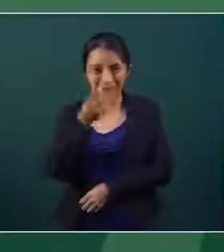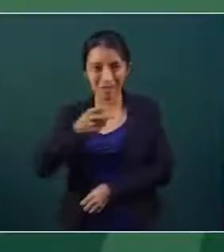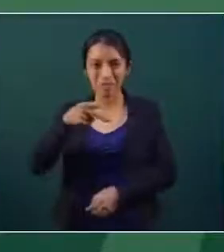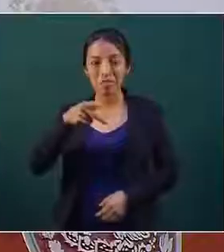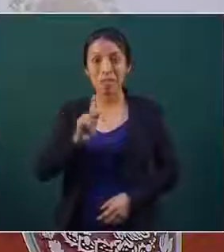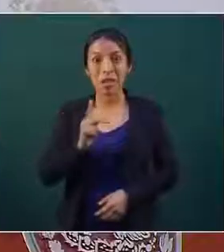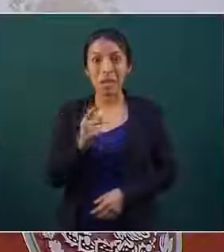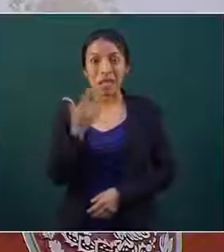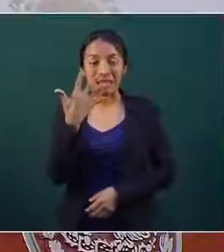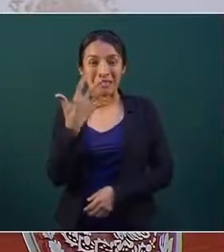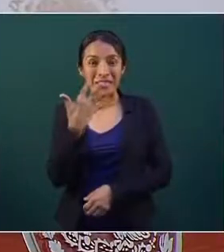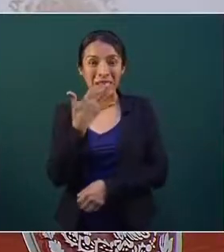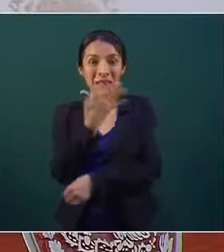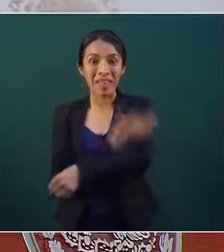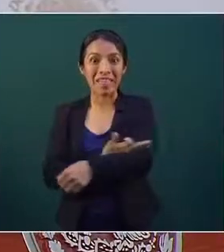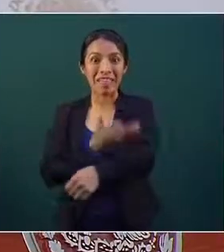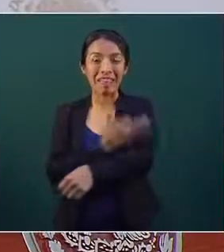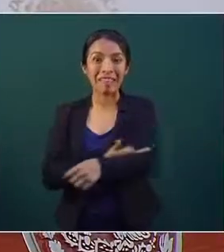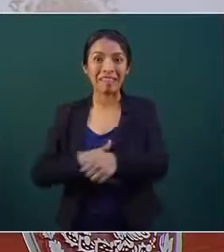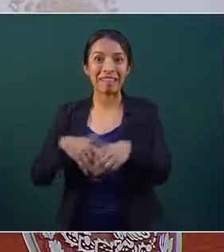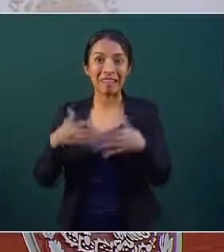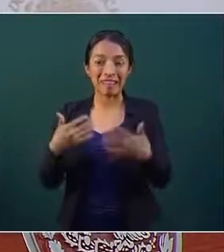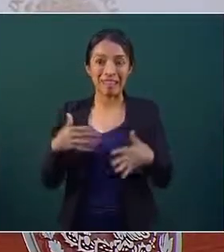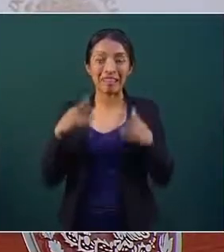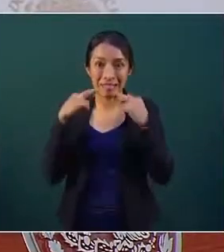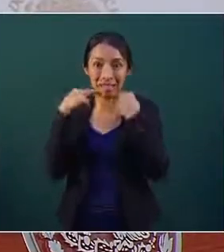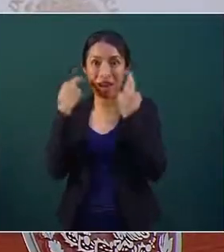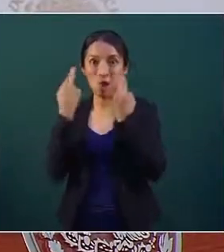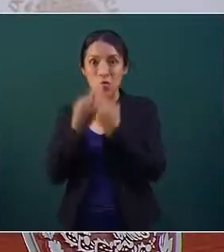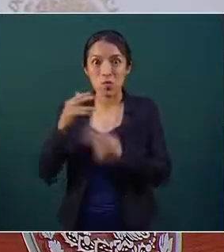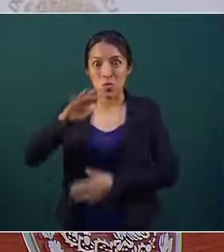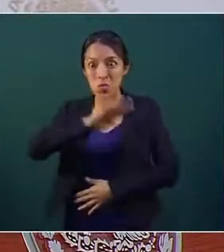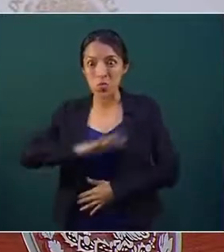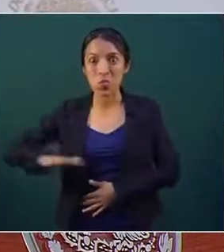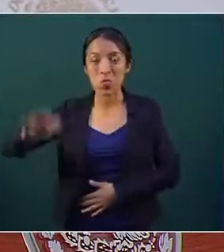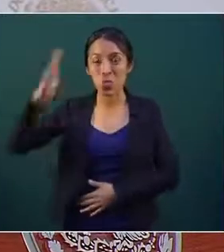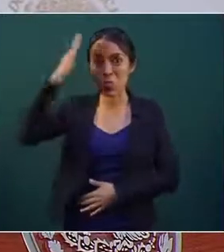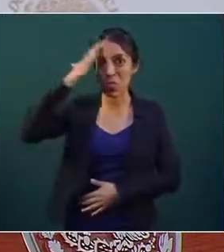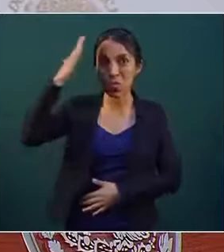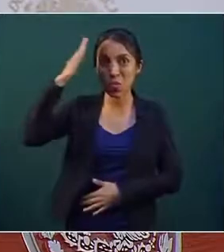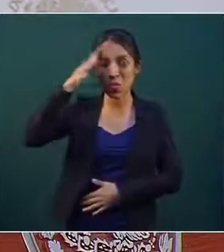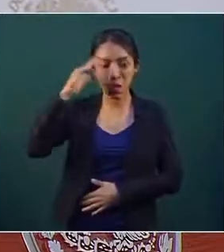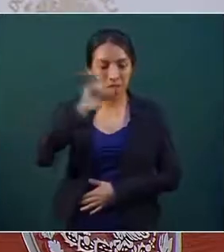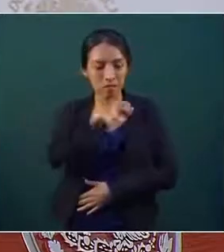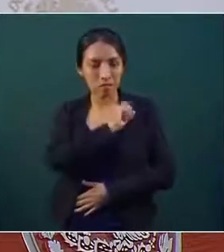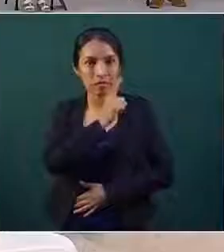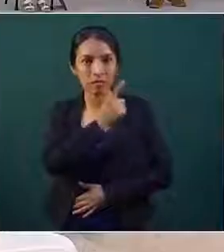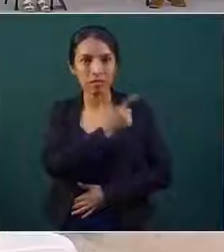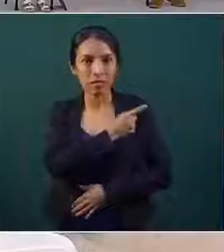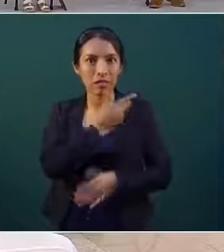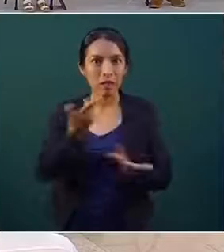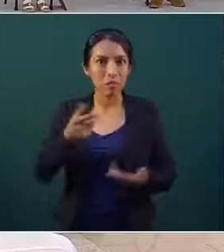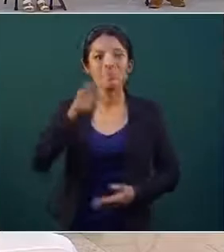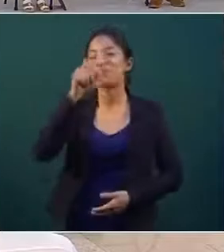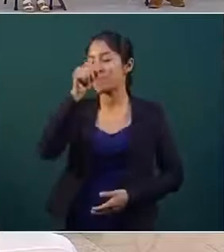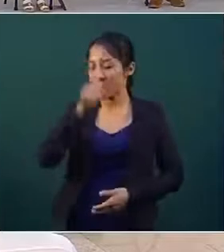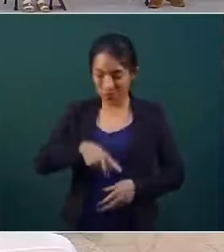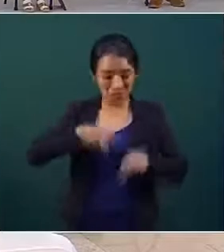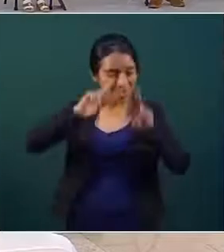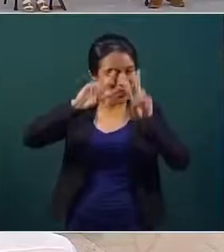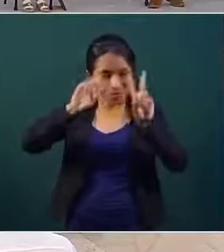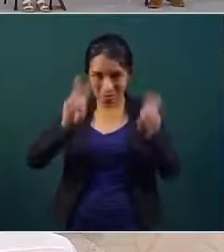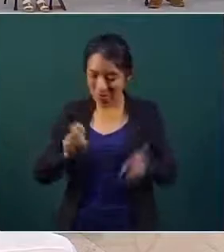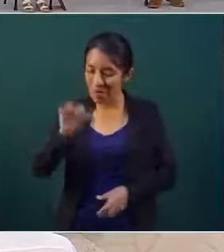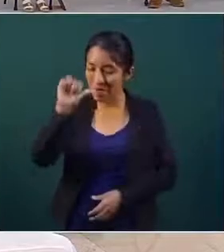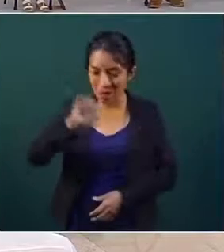5 de la tarde tengo reunión con todo el gabinete de salud y es para tratar el mismo